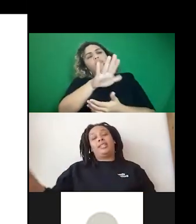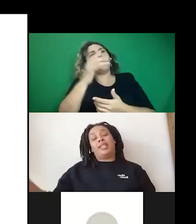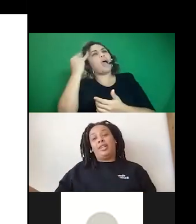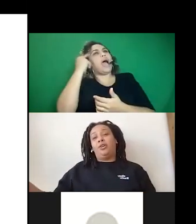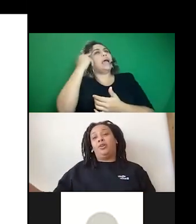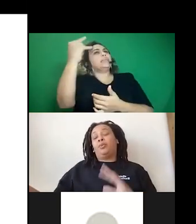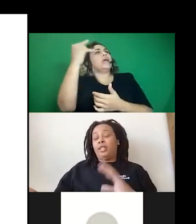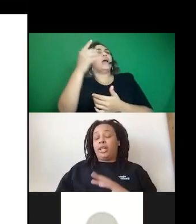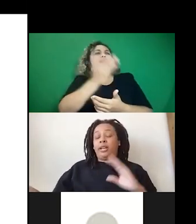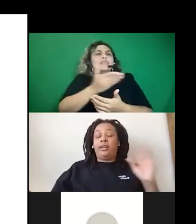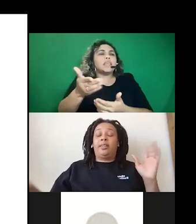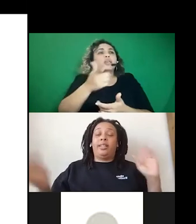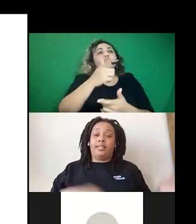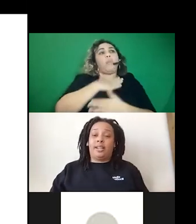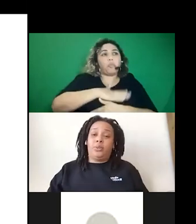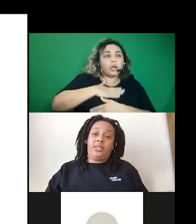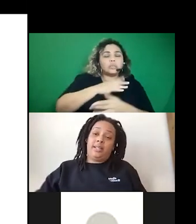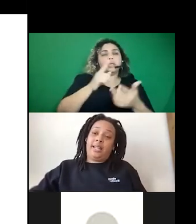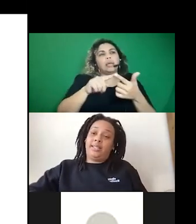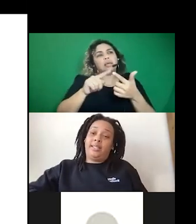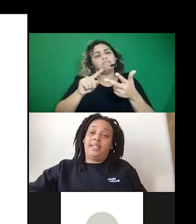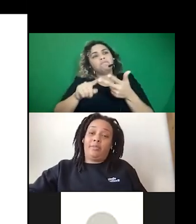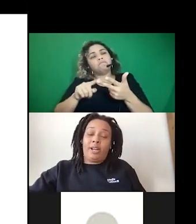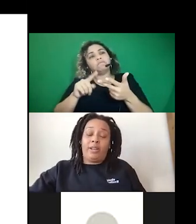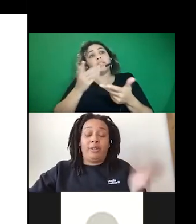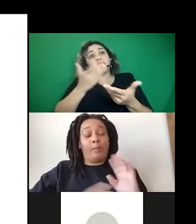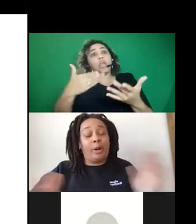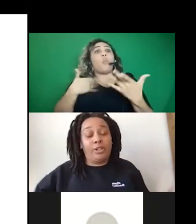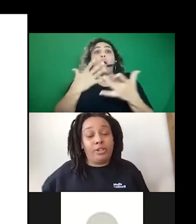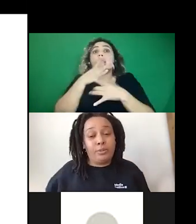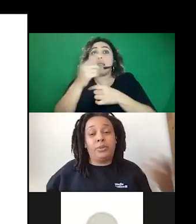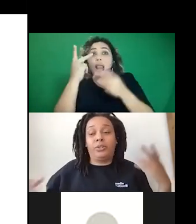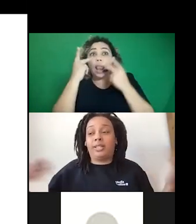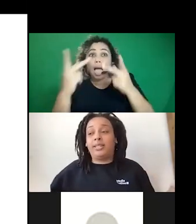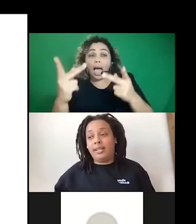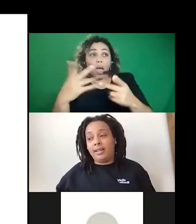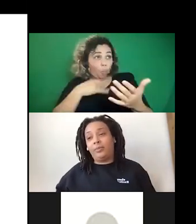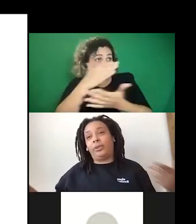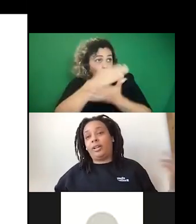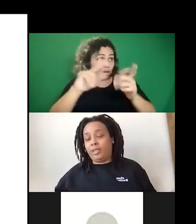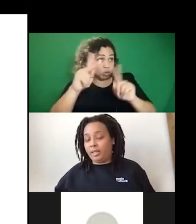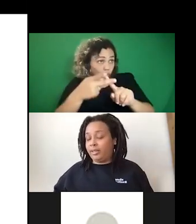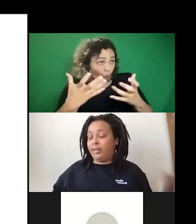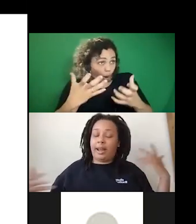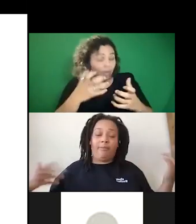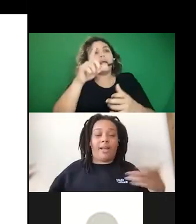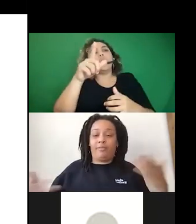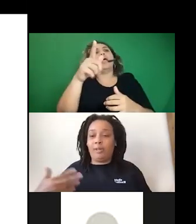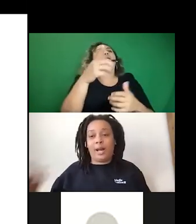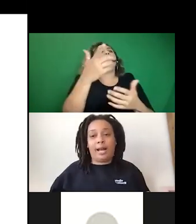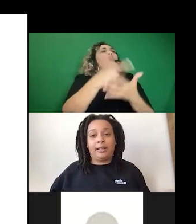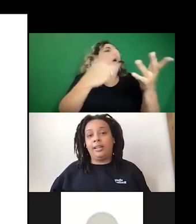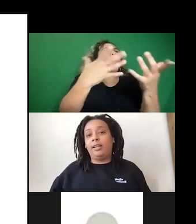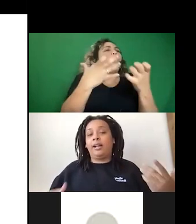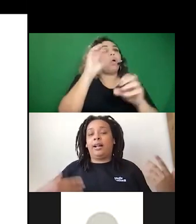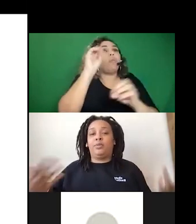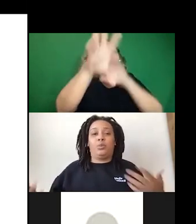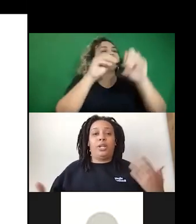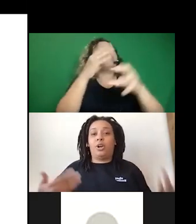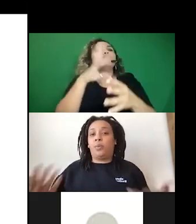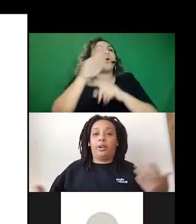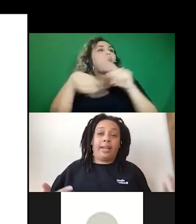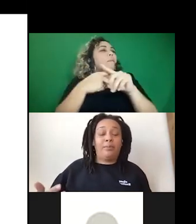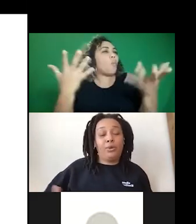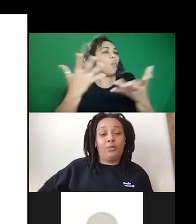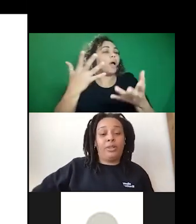teclear las cosas que agradeces que te gustaría ver que te gustaría que